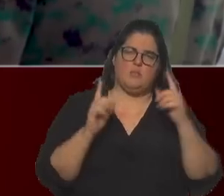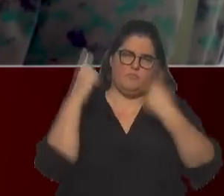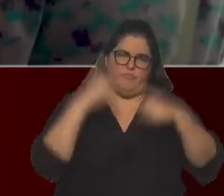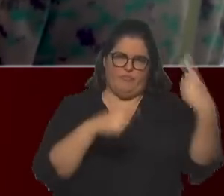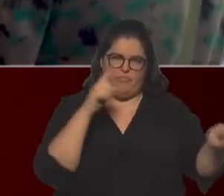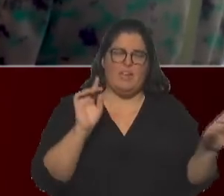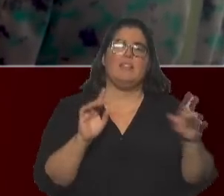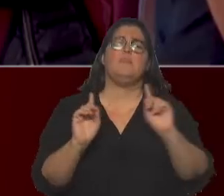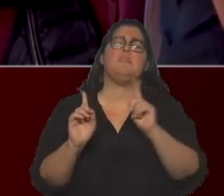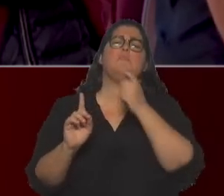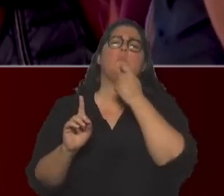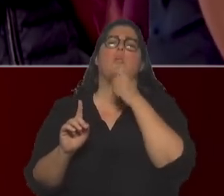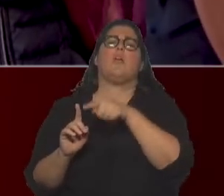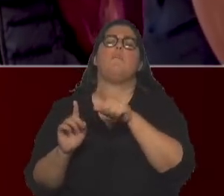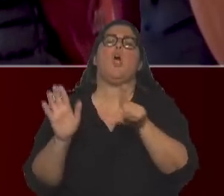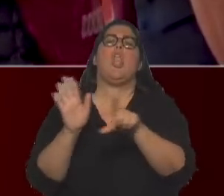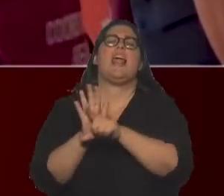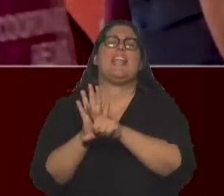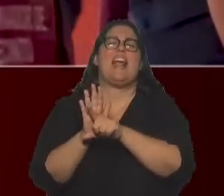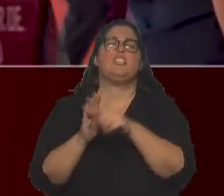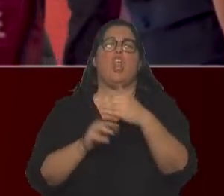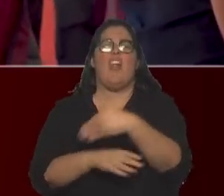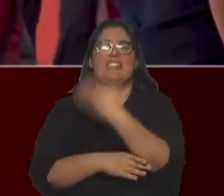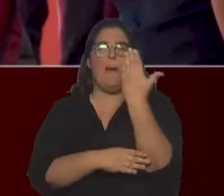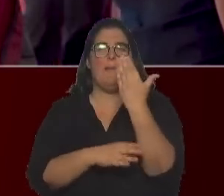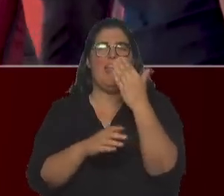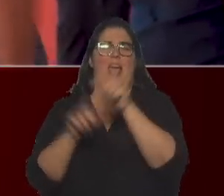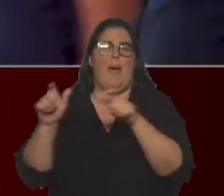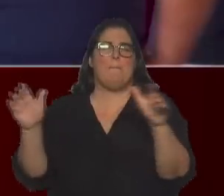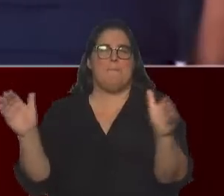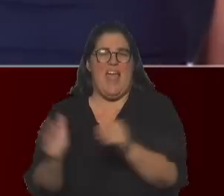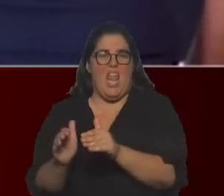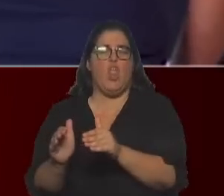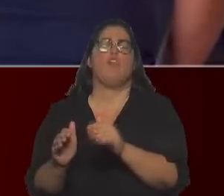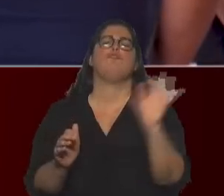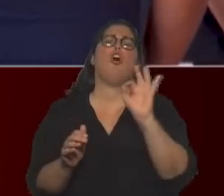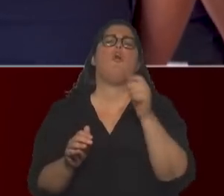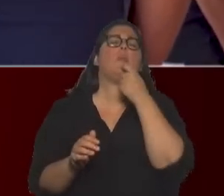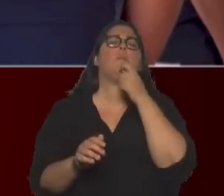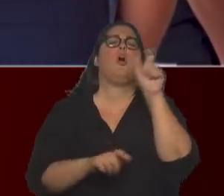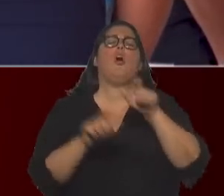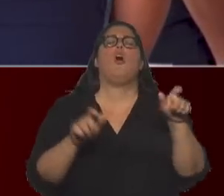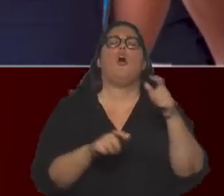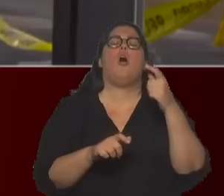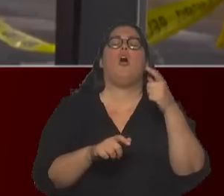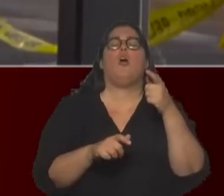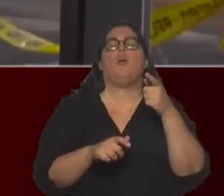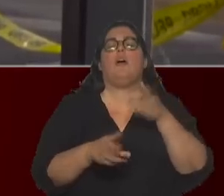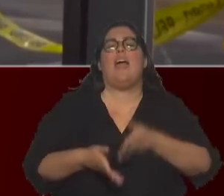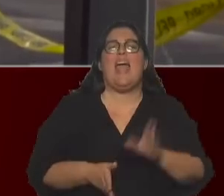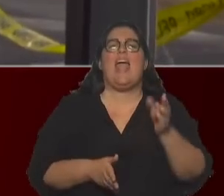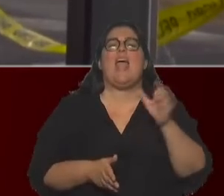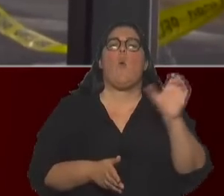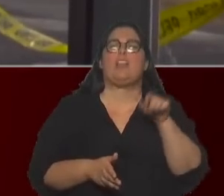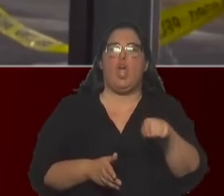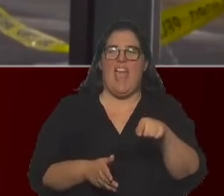hasta la disminución de los legisladores de la Asamblea, lo que tiene que ver con la extradición de ecuatorianos, que en este momento no es